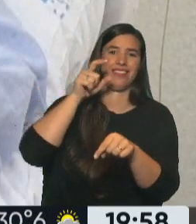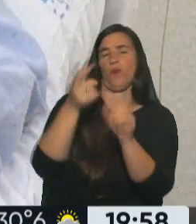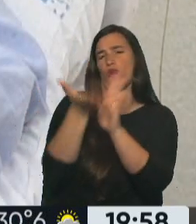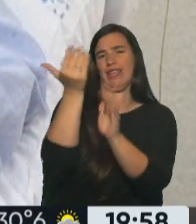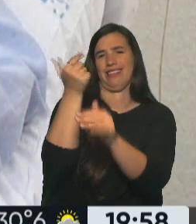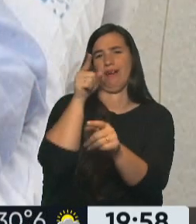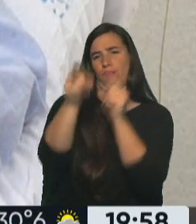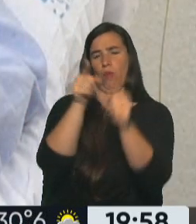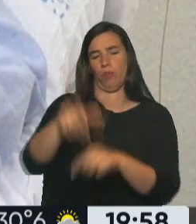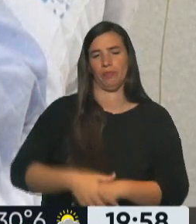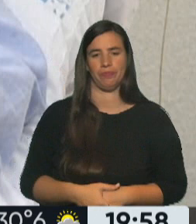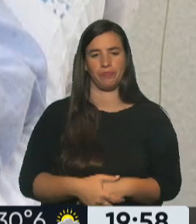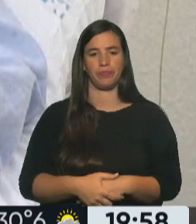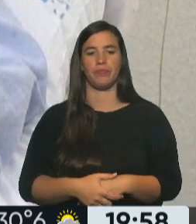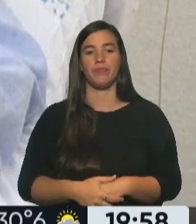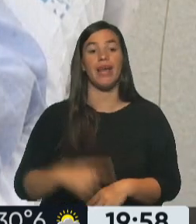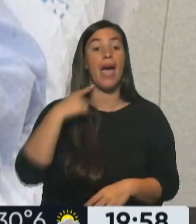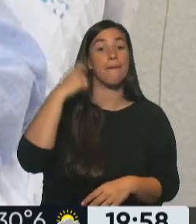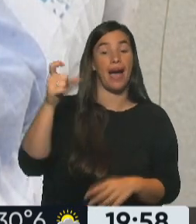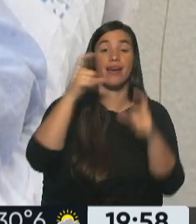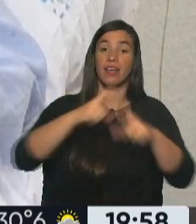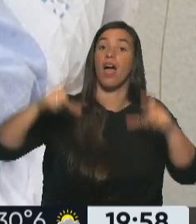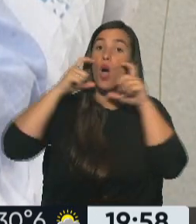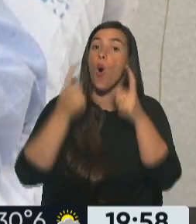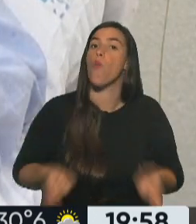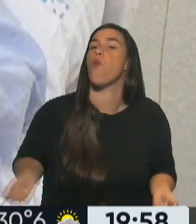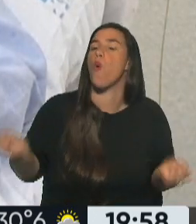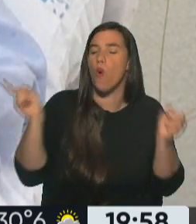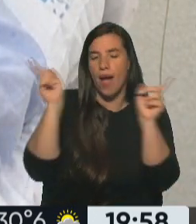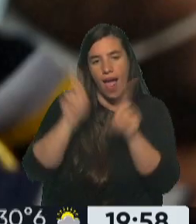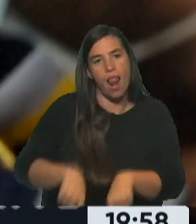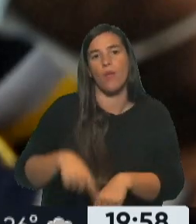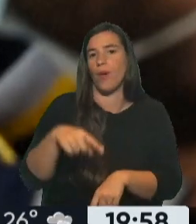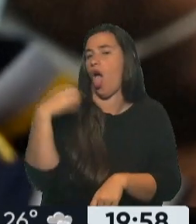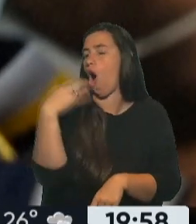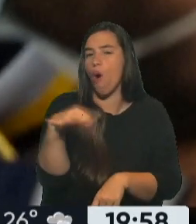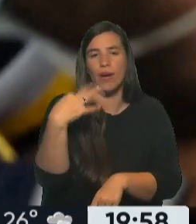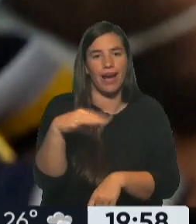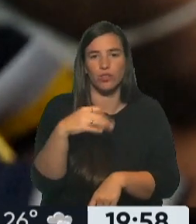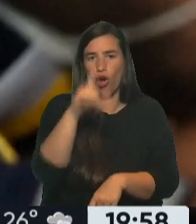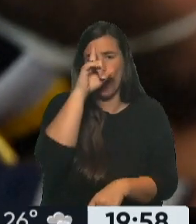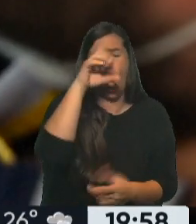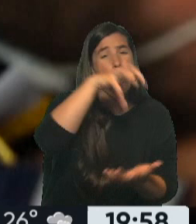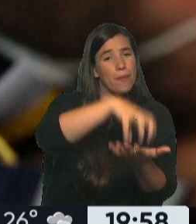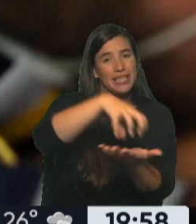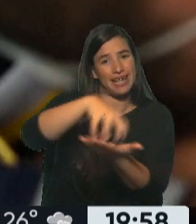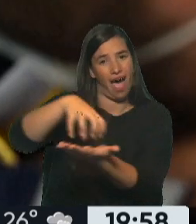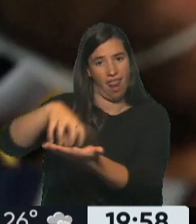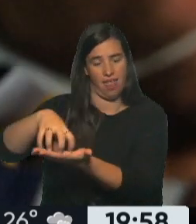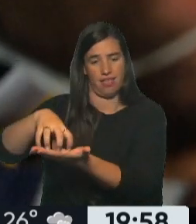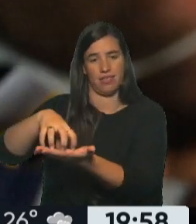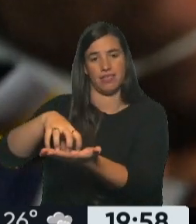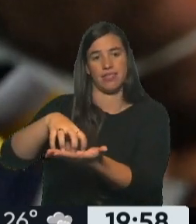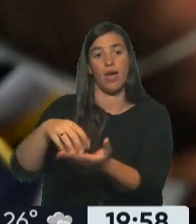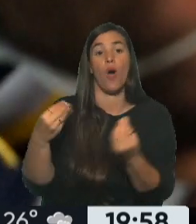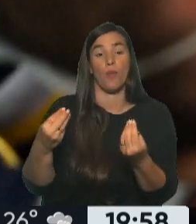España, el regreso del barbijo. Los tapabocas volvieron a ser obligatorios en hospitales y centros de salud públicos por el